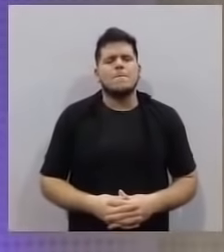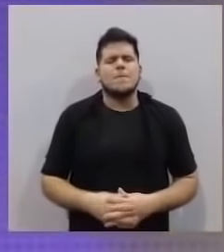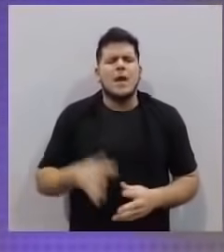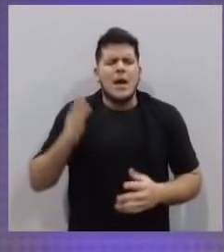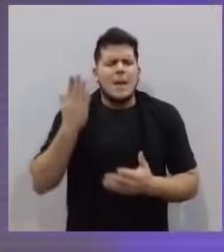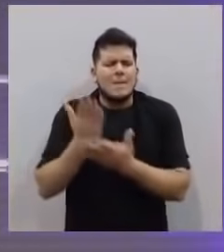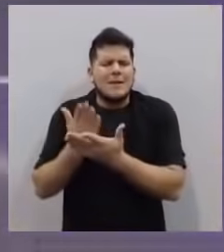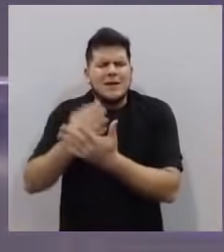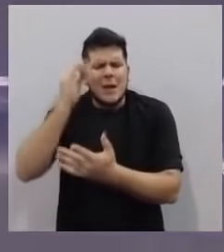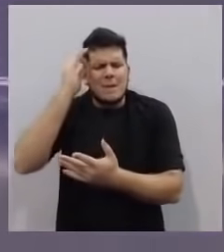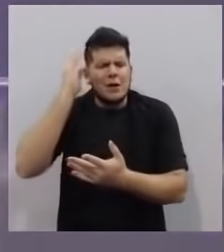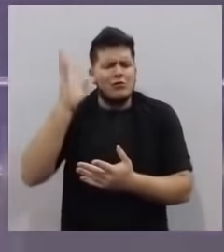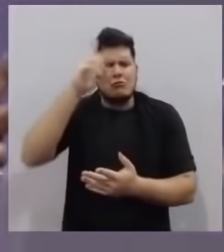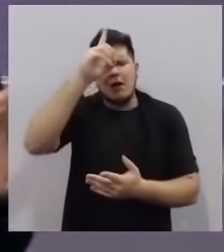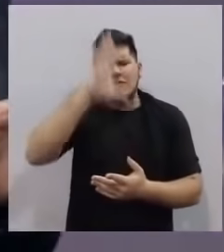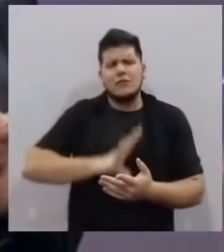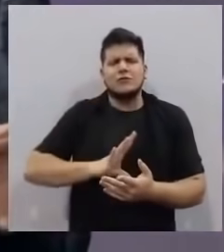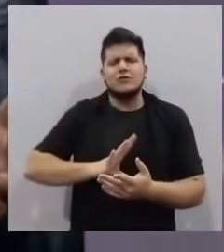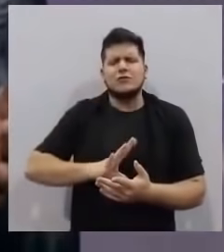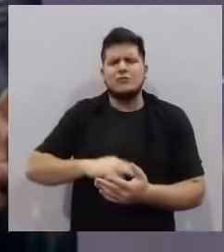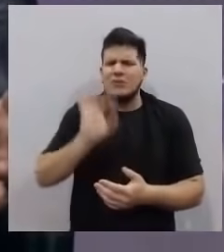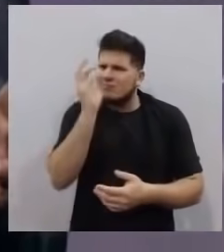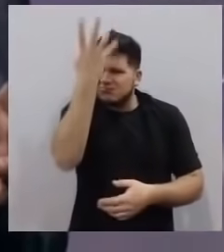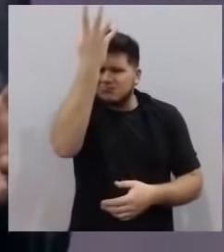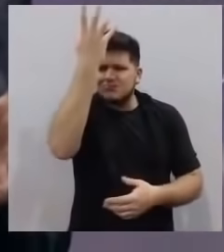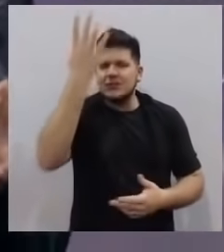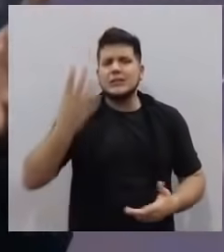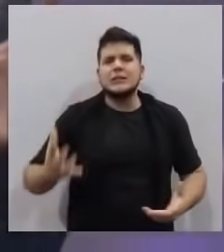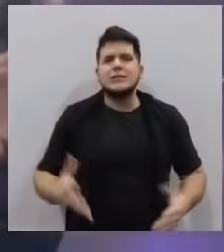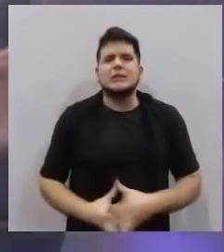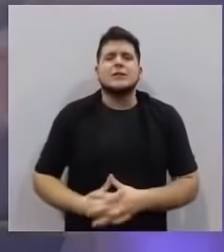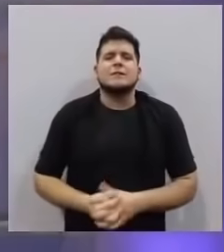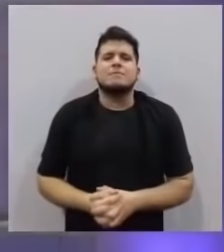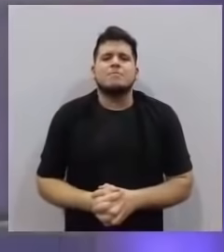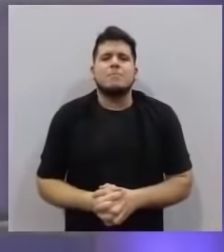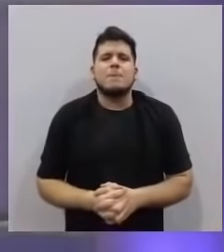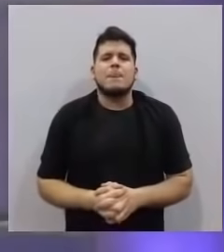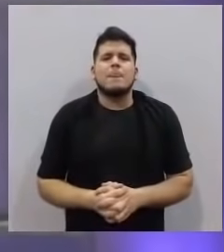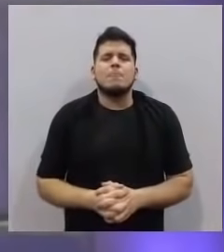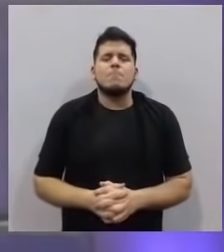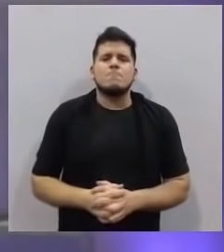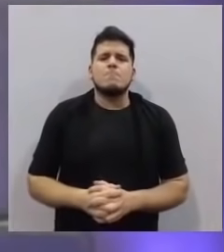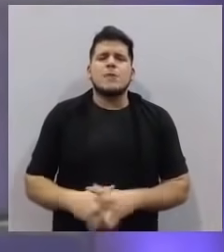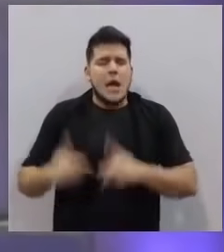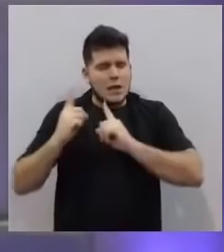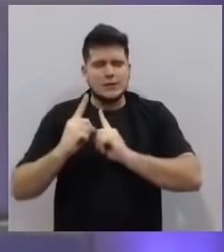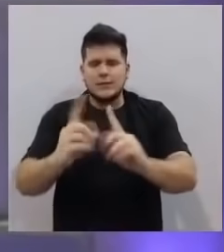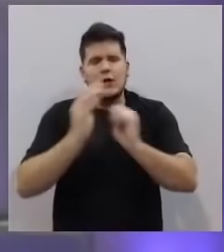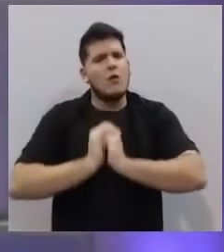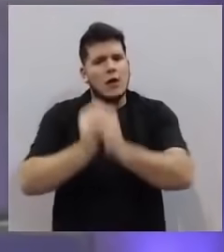y mientras estamos orando hay alguien que necesita tener un encuentro con jesús